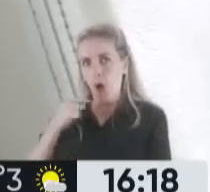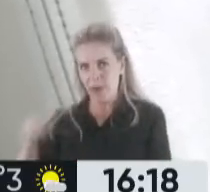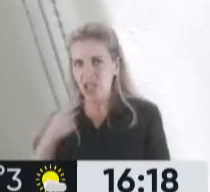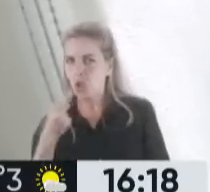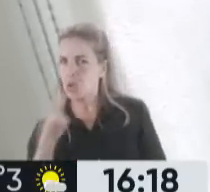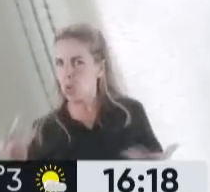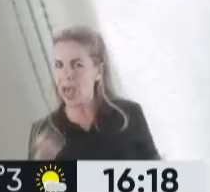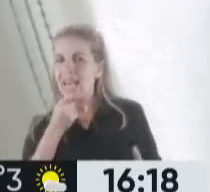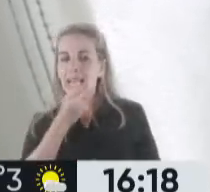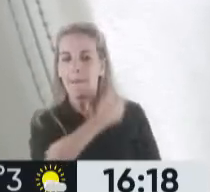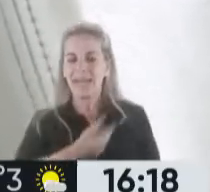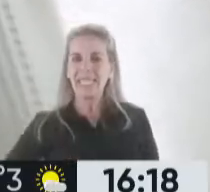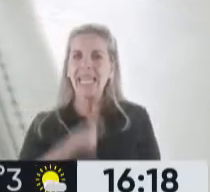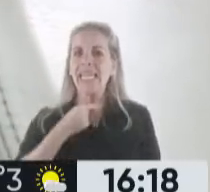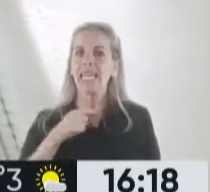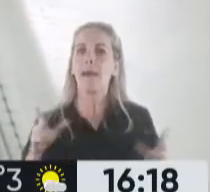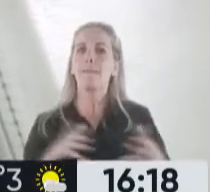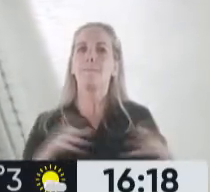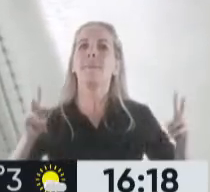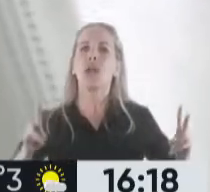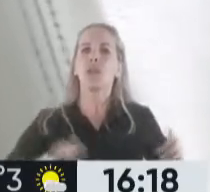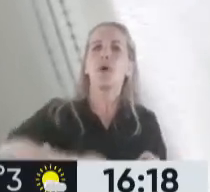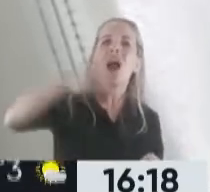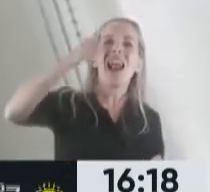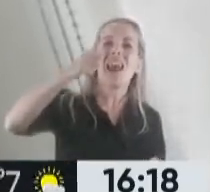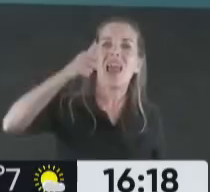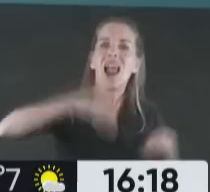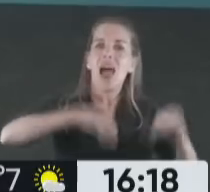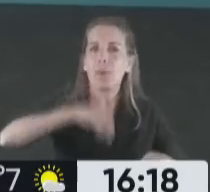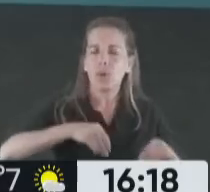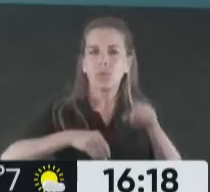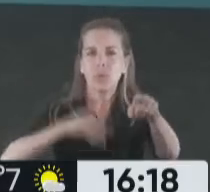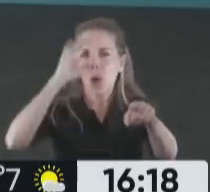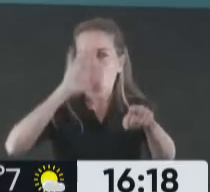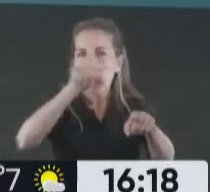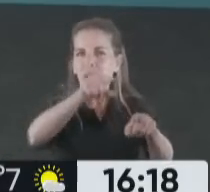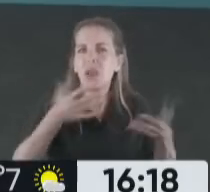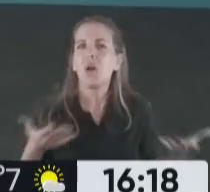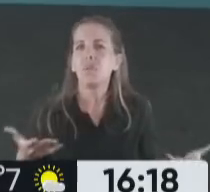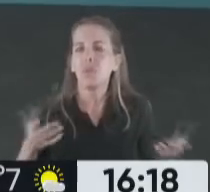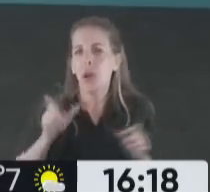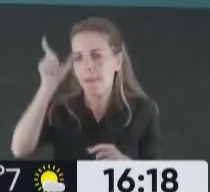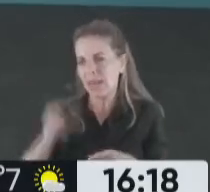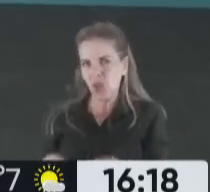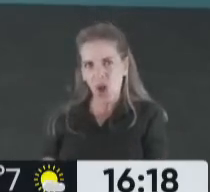que el peronismo gane. ¿Qué podría decir respecto de estas declaraciones de alguien que integra la coalición, ¿no?